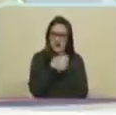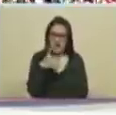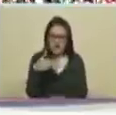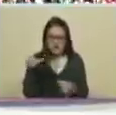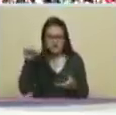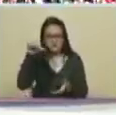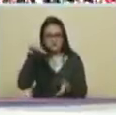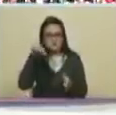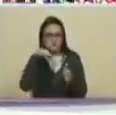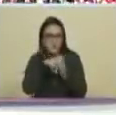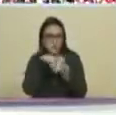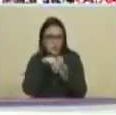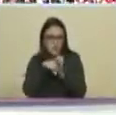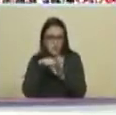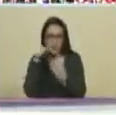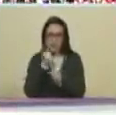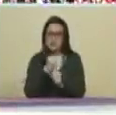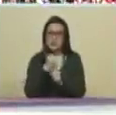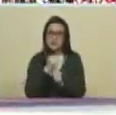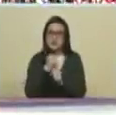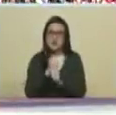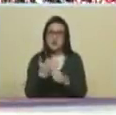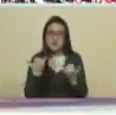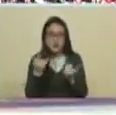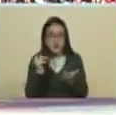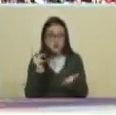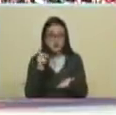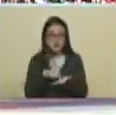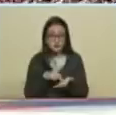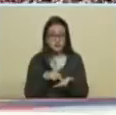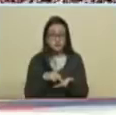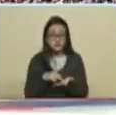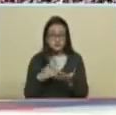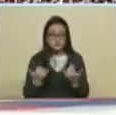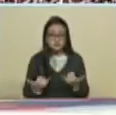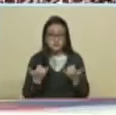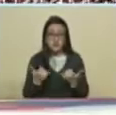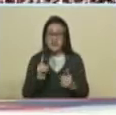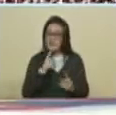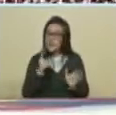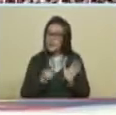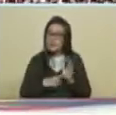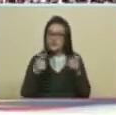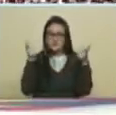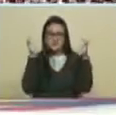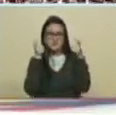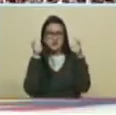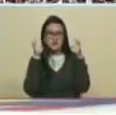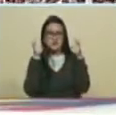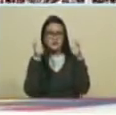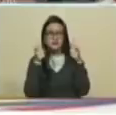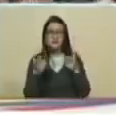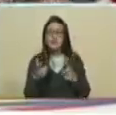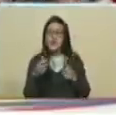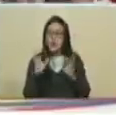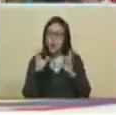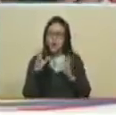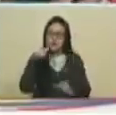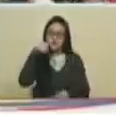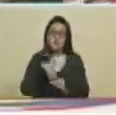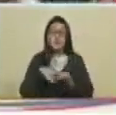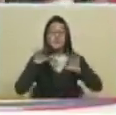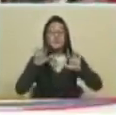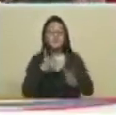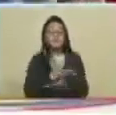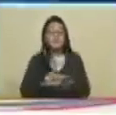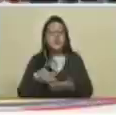de trabajo. Llegó la hora de cumplirle al comandante Hugo Chávez y sacar 10 millones de